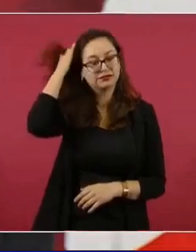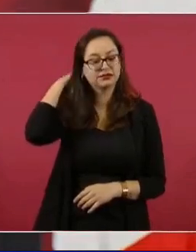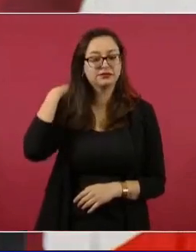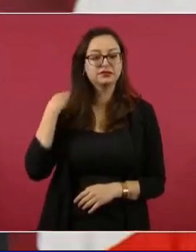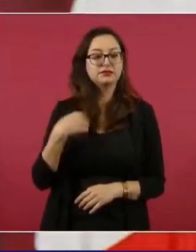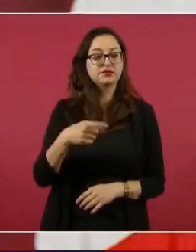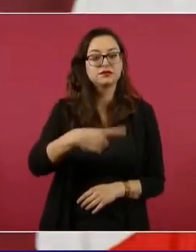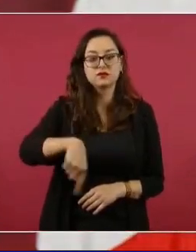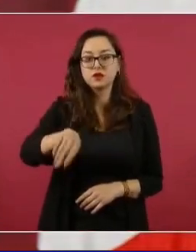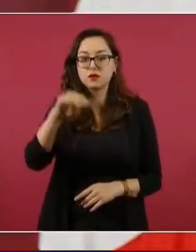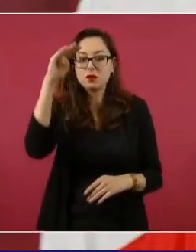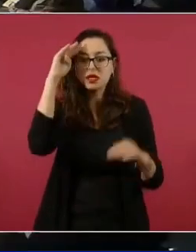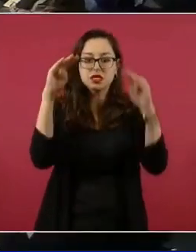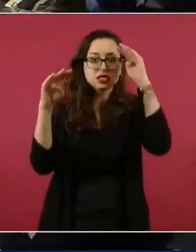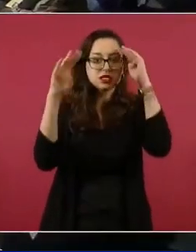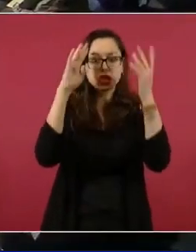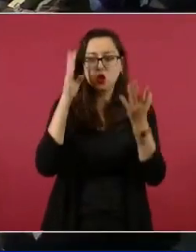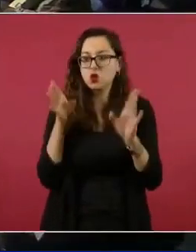Buscan, pues,